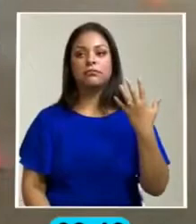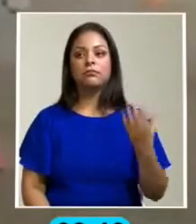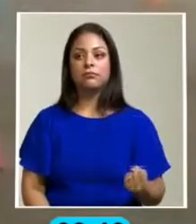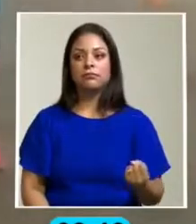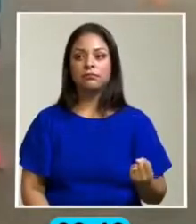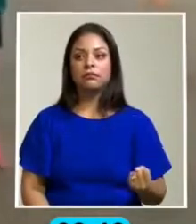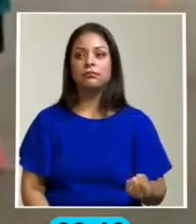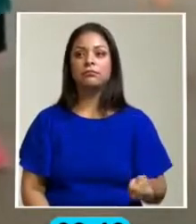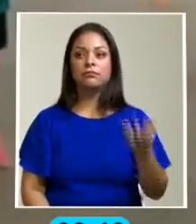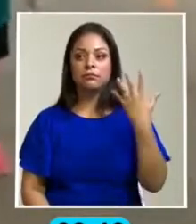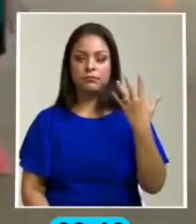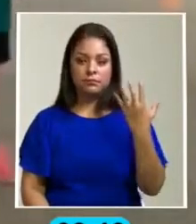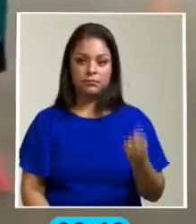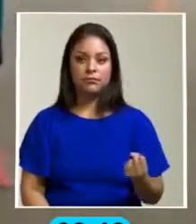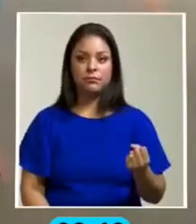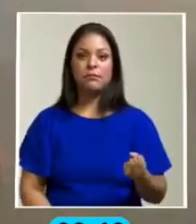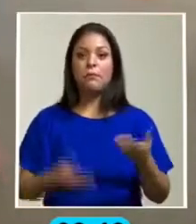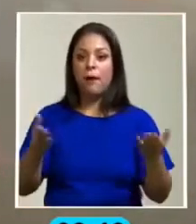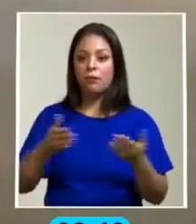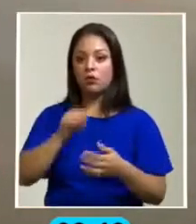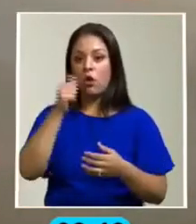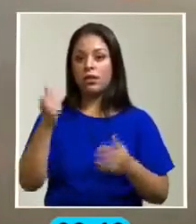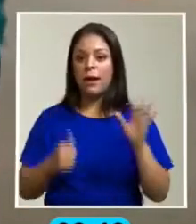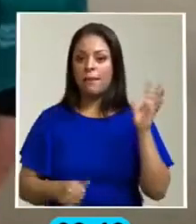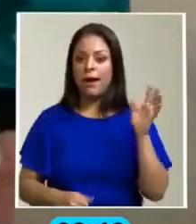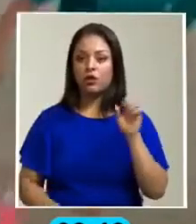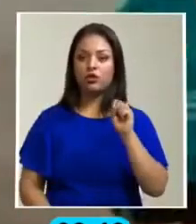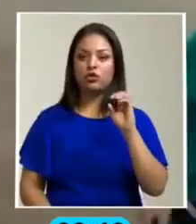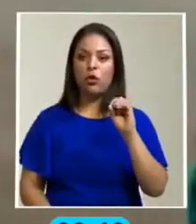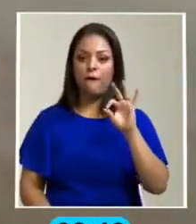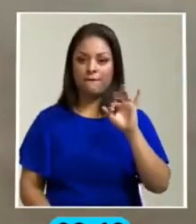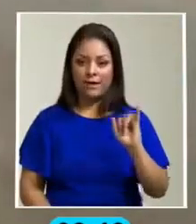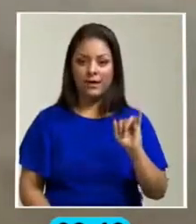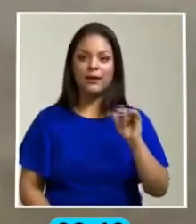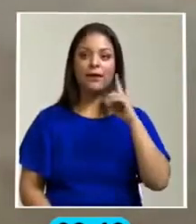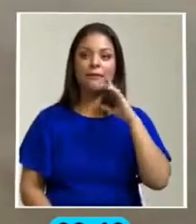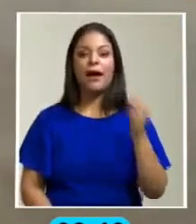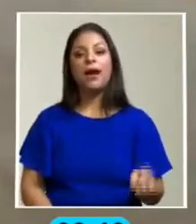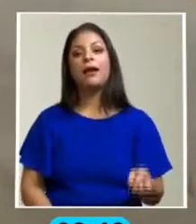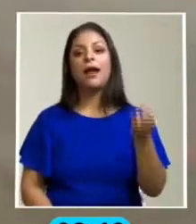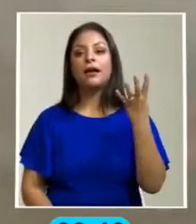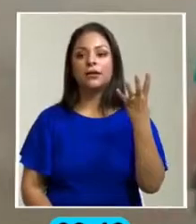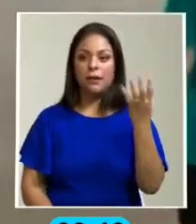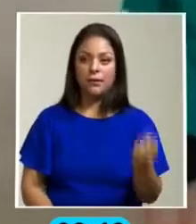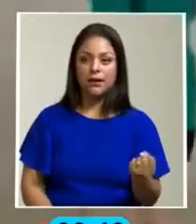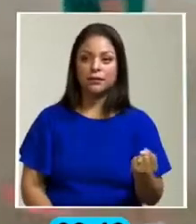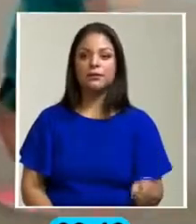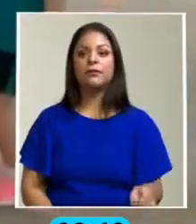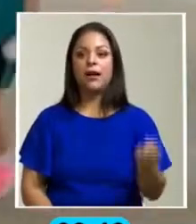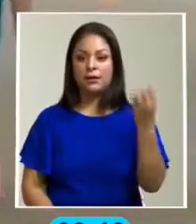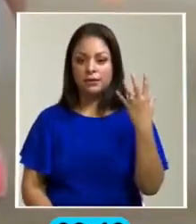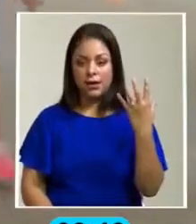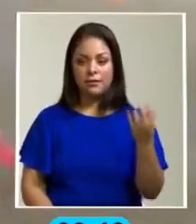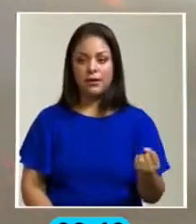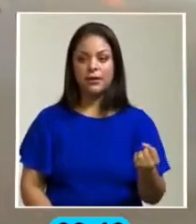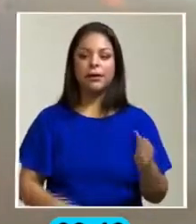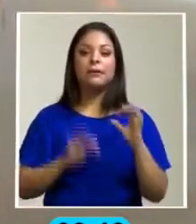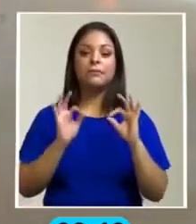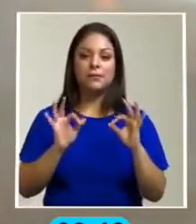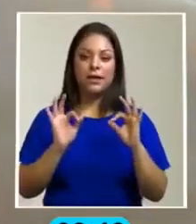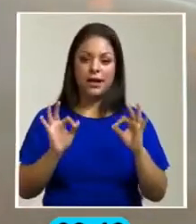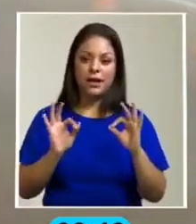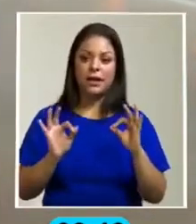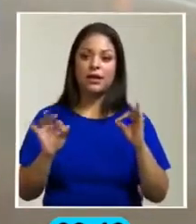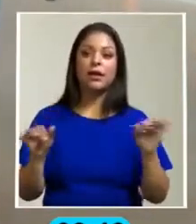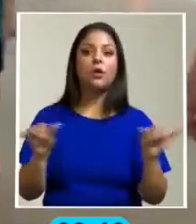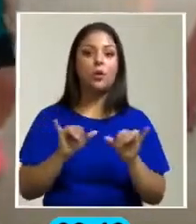bien. Lanzamos, fuerte, lanza y apaña. Lanza y apaña. Muy bien, chicos. Igual, si se